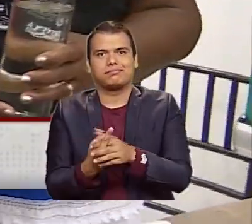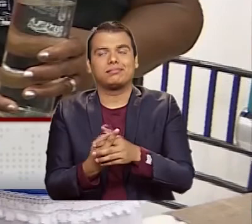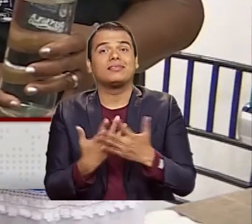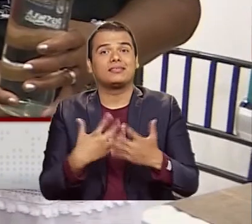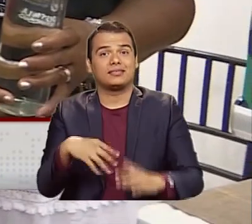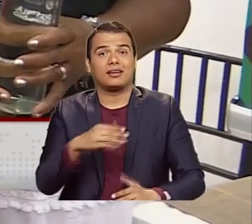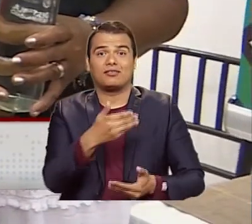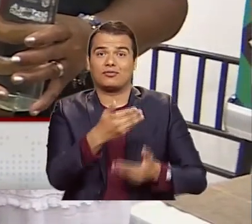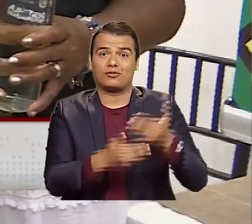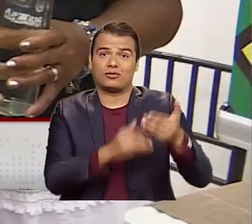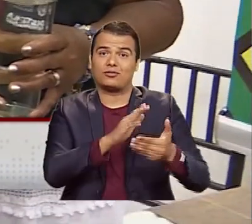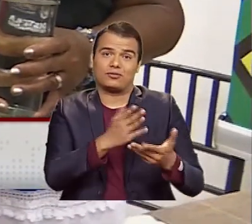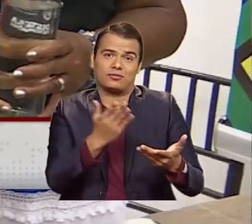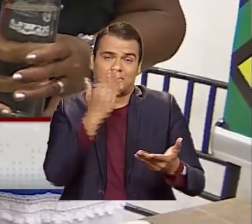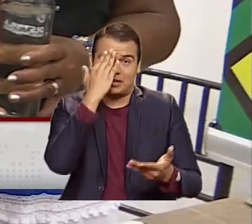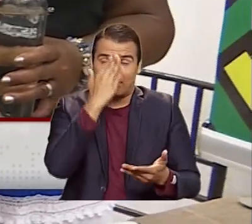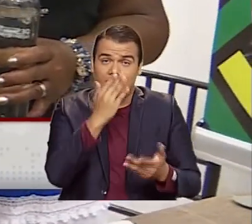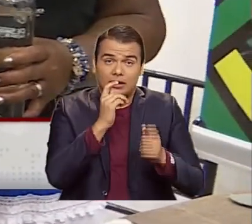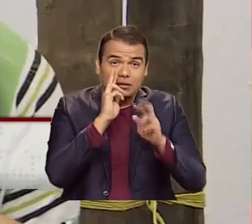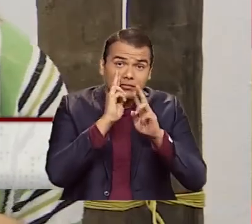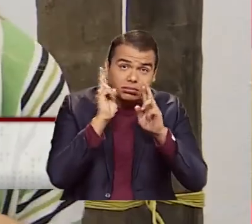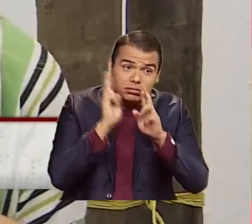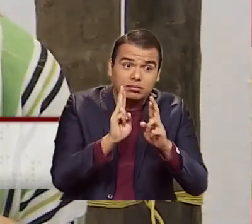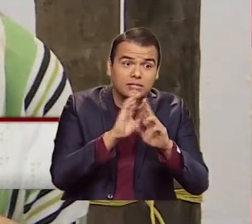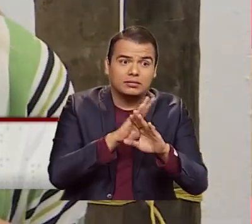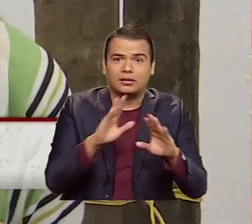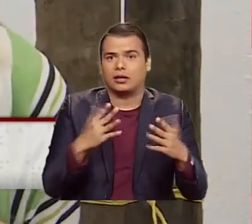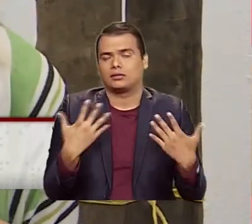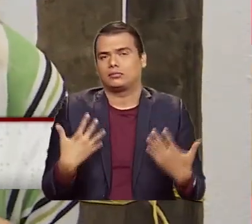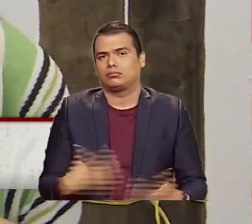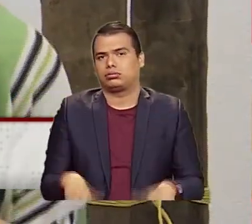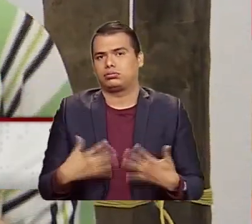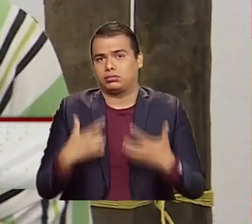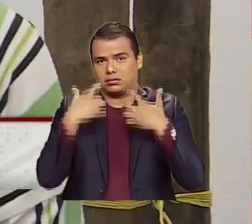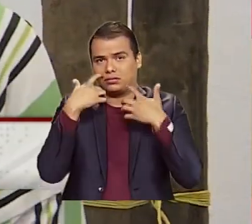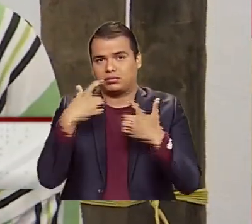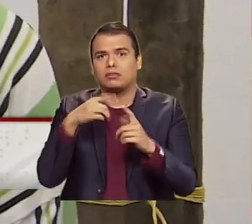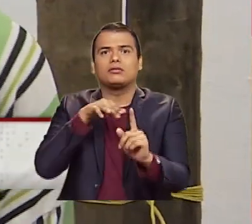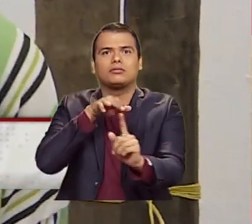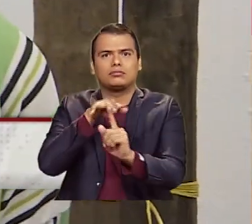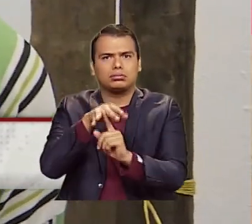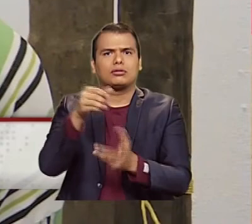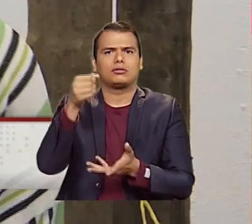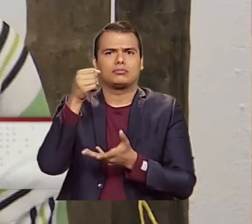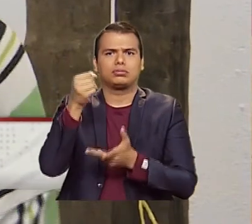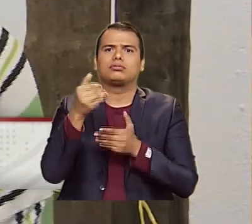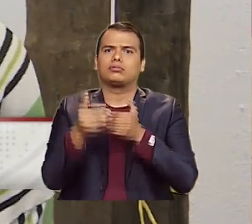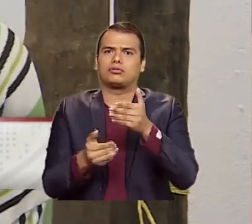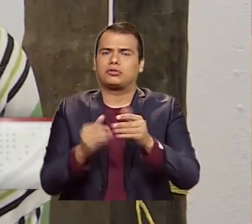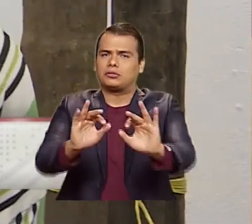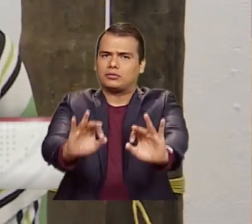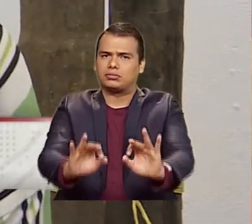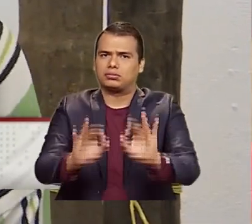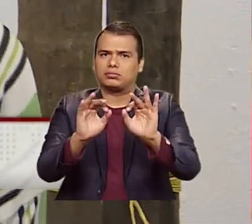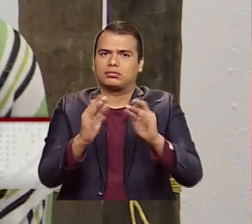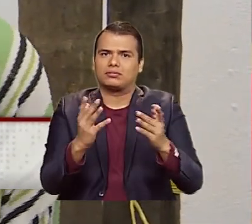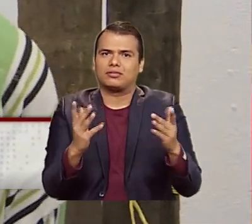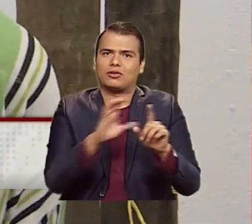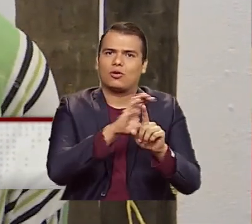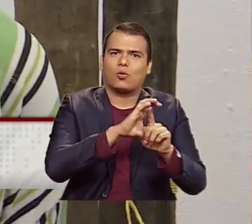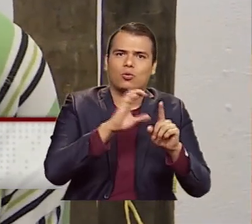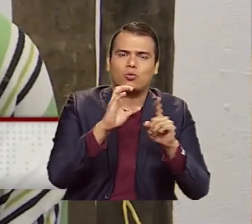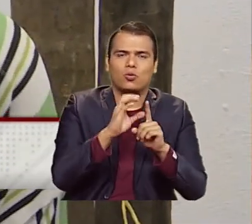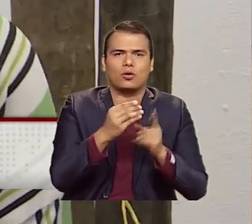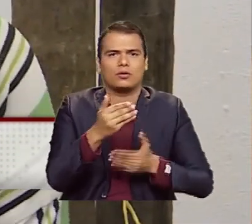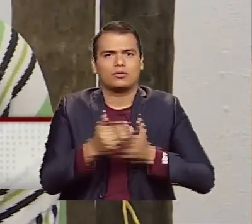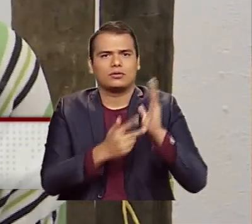la importancia económica y cultural del mismo. Articular lo técnico con lo tradicional, con lo artesanal y así de esa manera